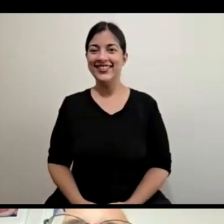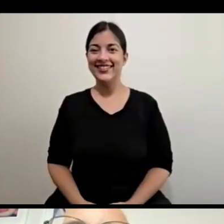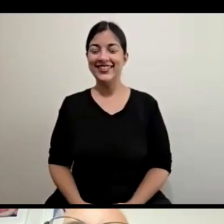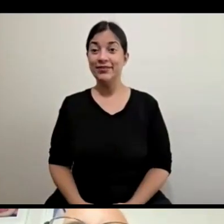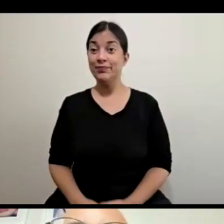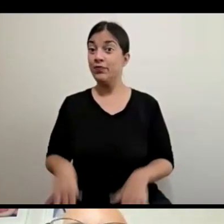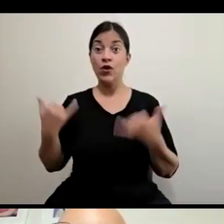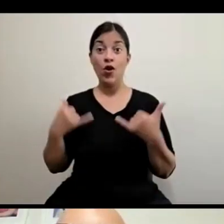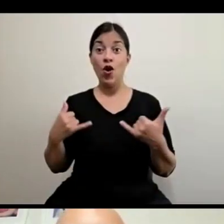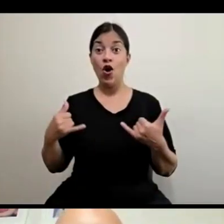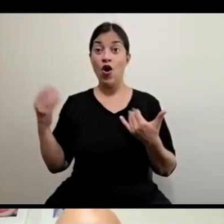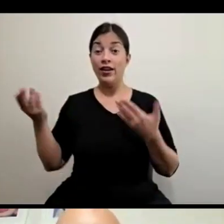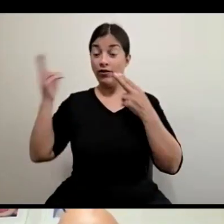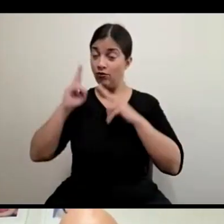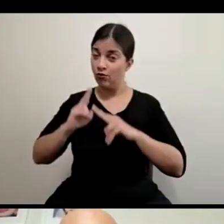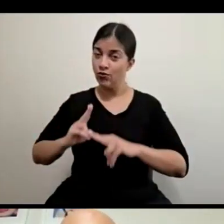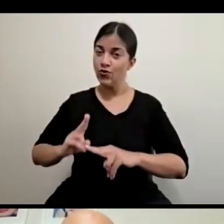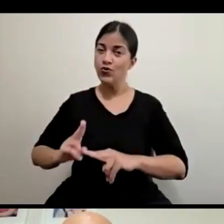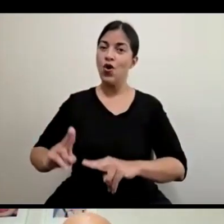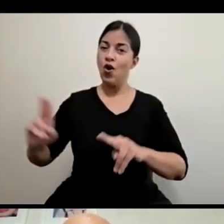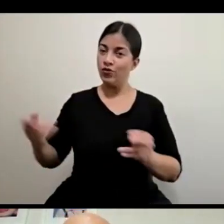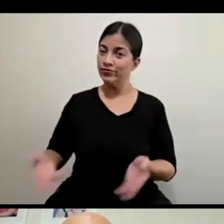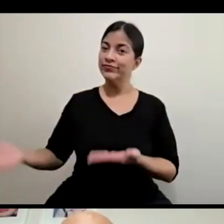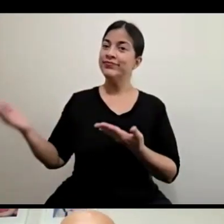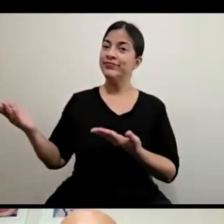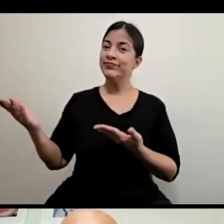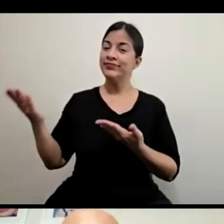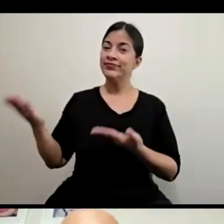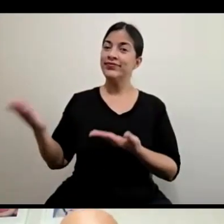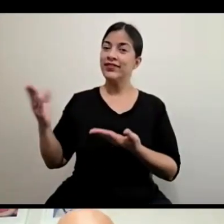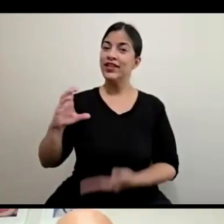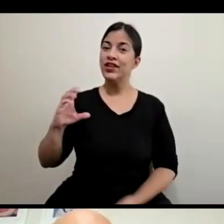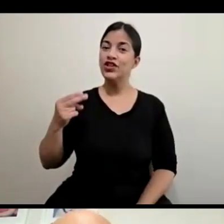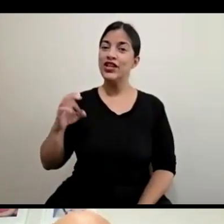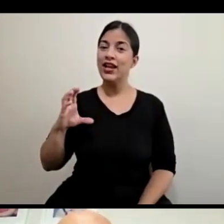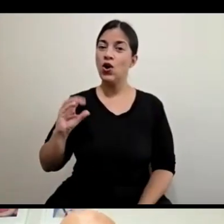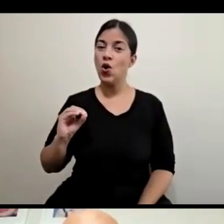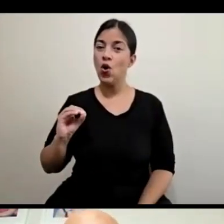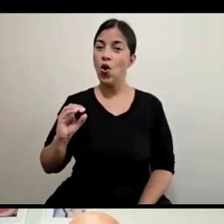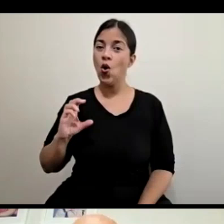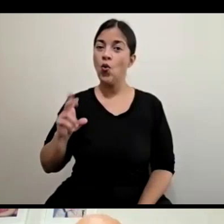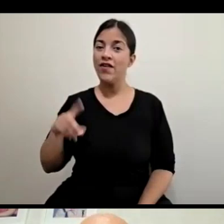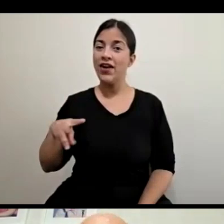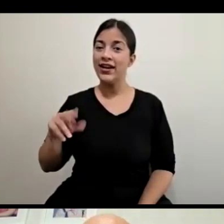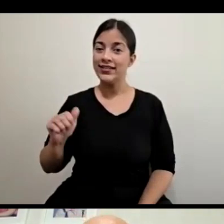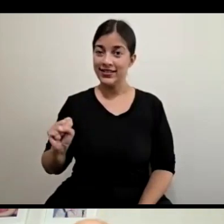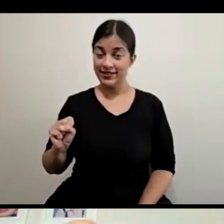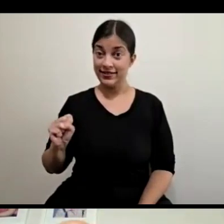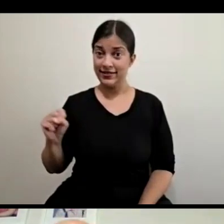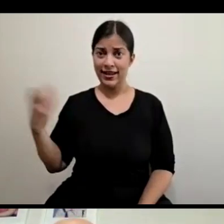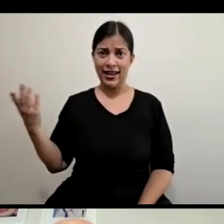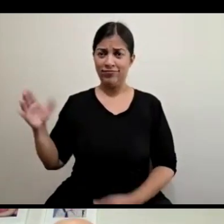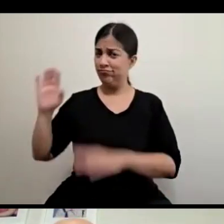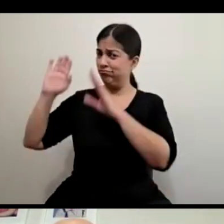hoy tenemos el honor de tener al señor Checo Cuevas, el gran diseñador de